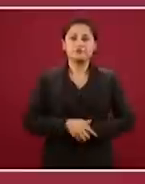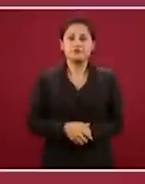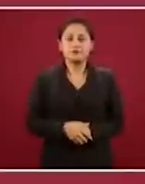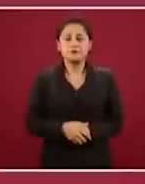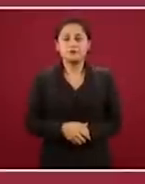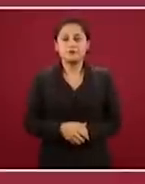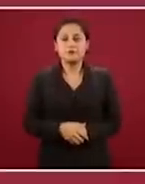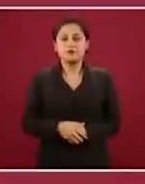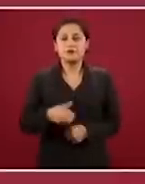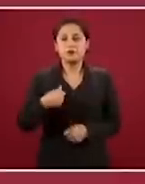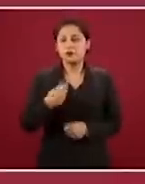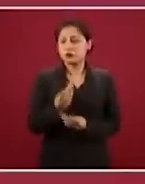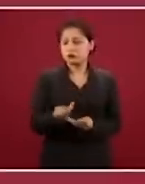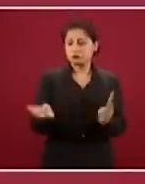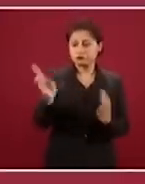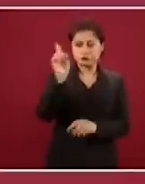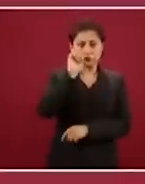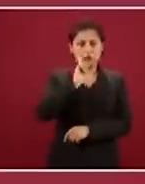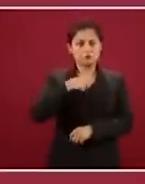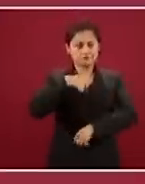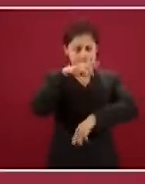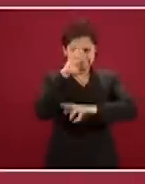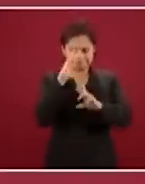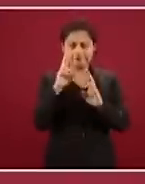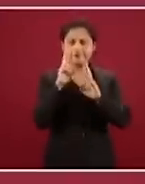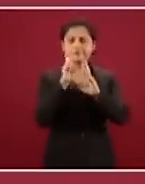Respeto a las mujeres,